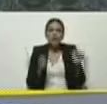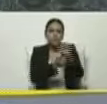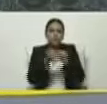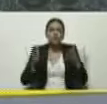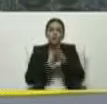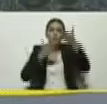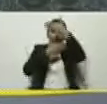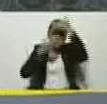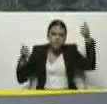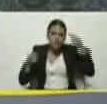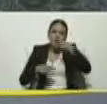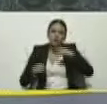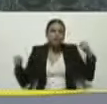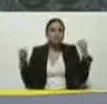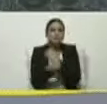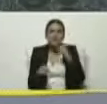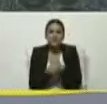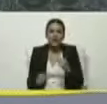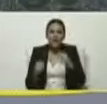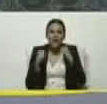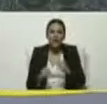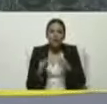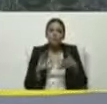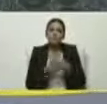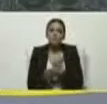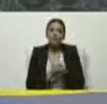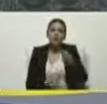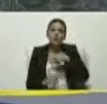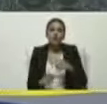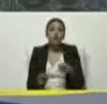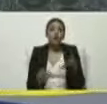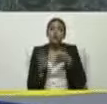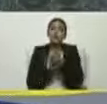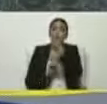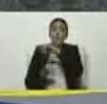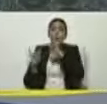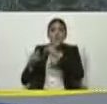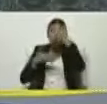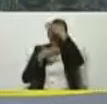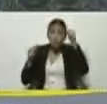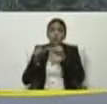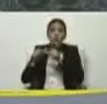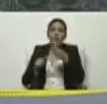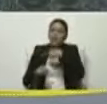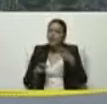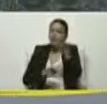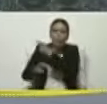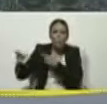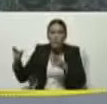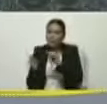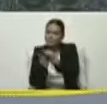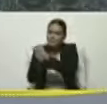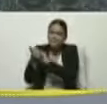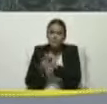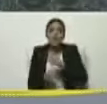estamos trabajando para acabar con lo que quedó del Tren de Aragua. Como